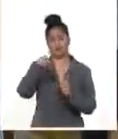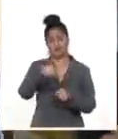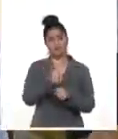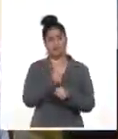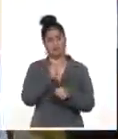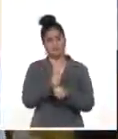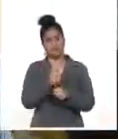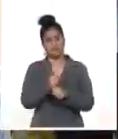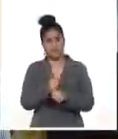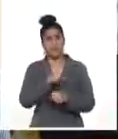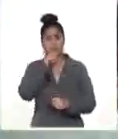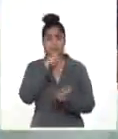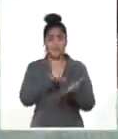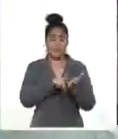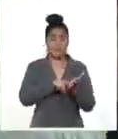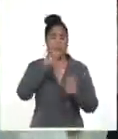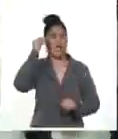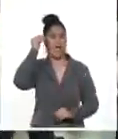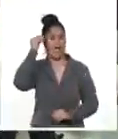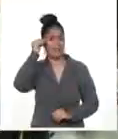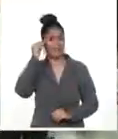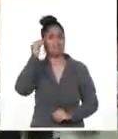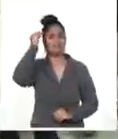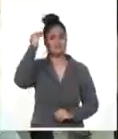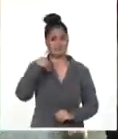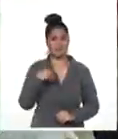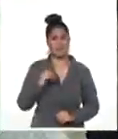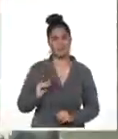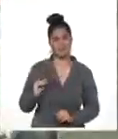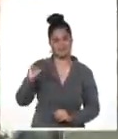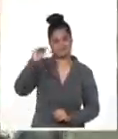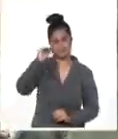padres y que sin dudas nos ayudará a formar mejores